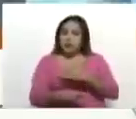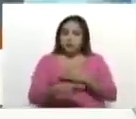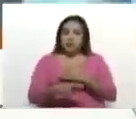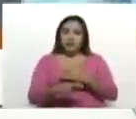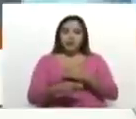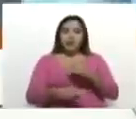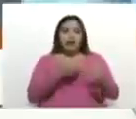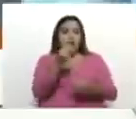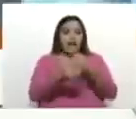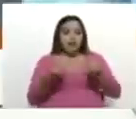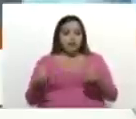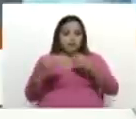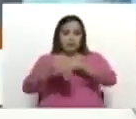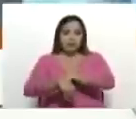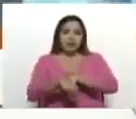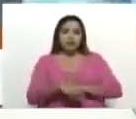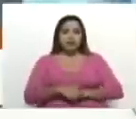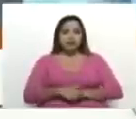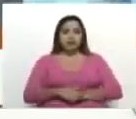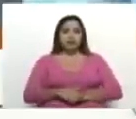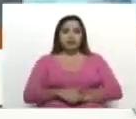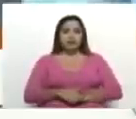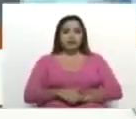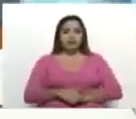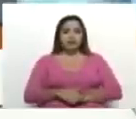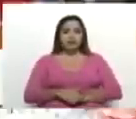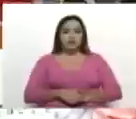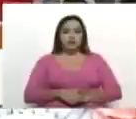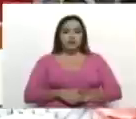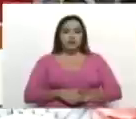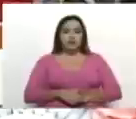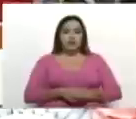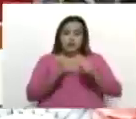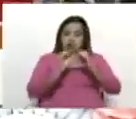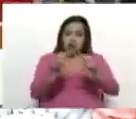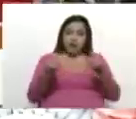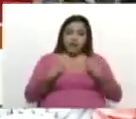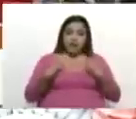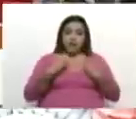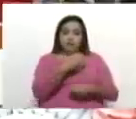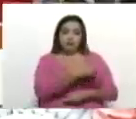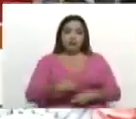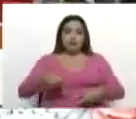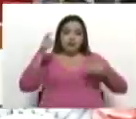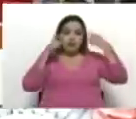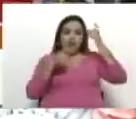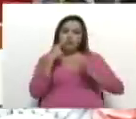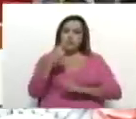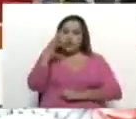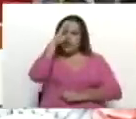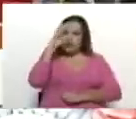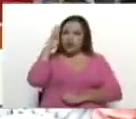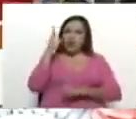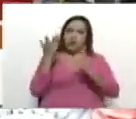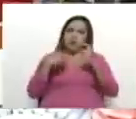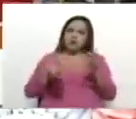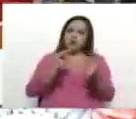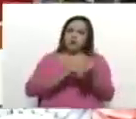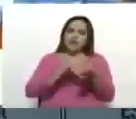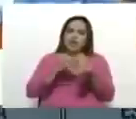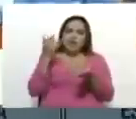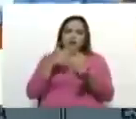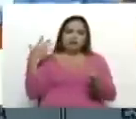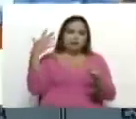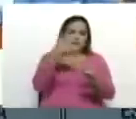gestado aún en vida del comandante Hugo Chávez lo decía Dios dado Cuántas veces nos fue agredida la Revolución